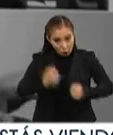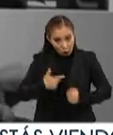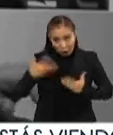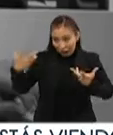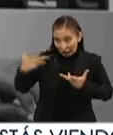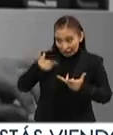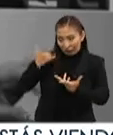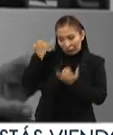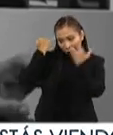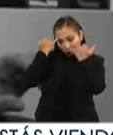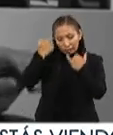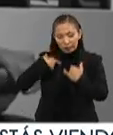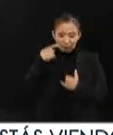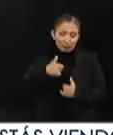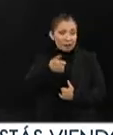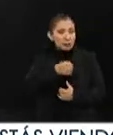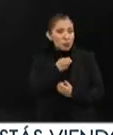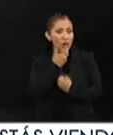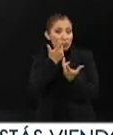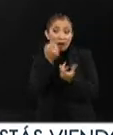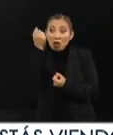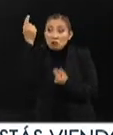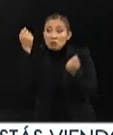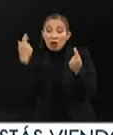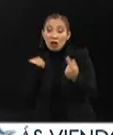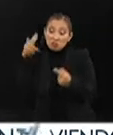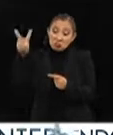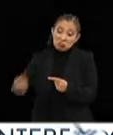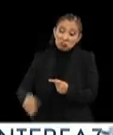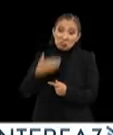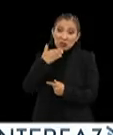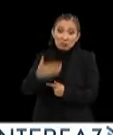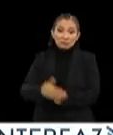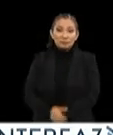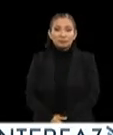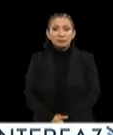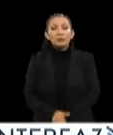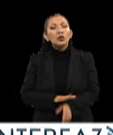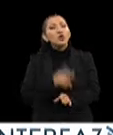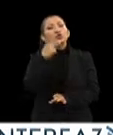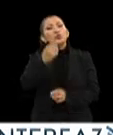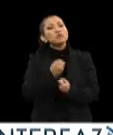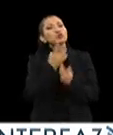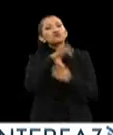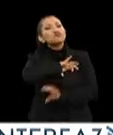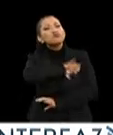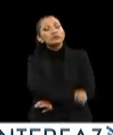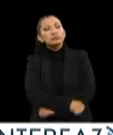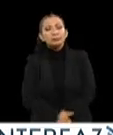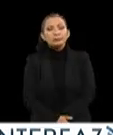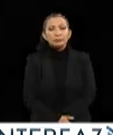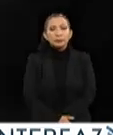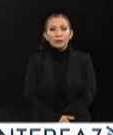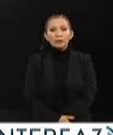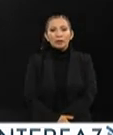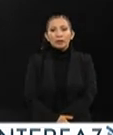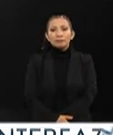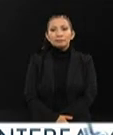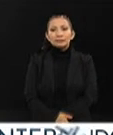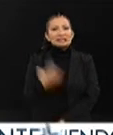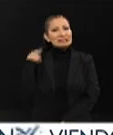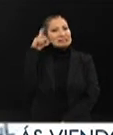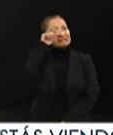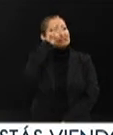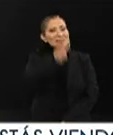Yo creo que esa es la virtud del poeta, si es que hay alguna virtud en ello. ¿Cuál es tu poema favorito? No, pues es